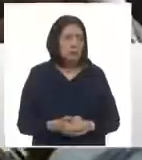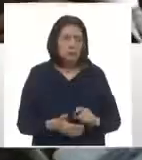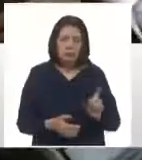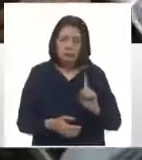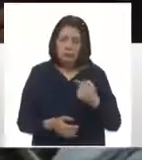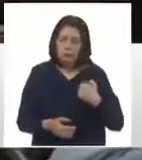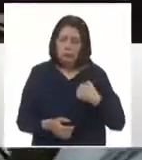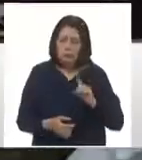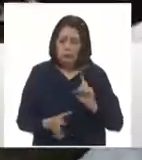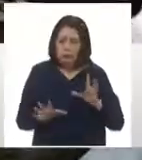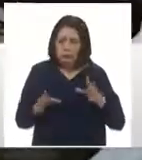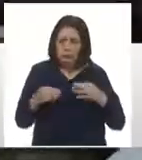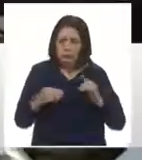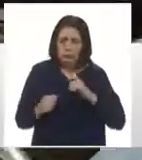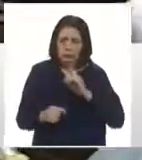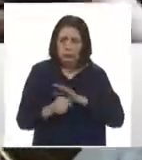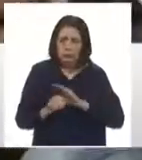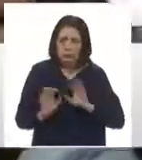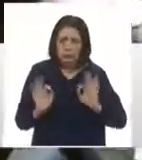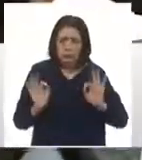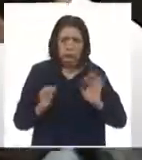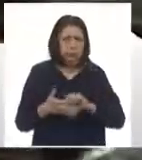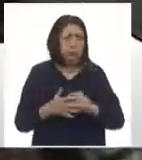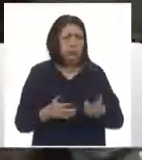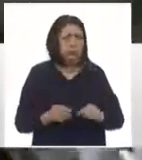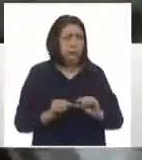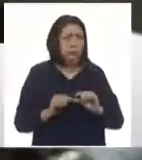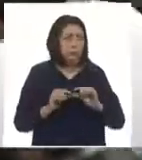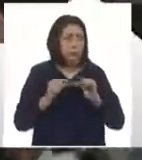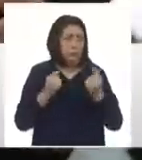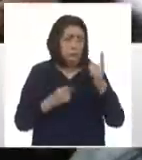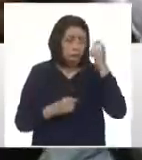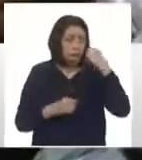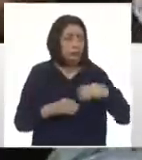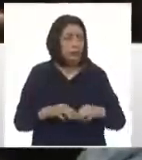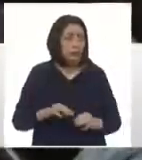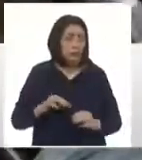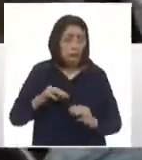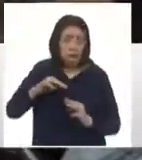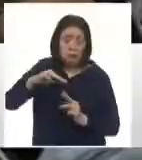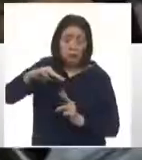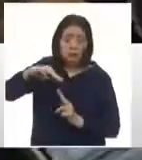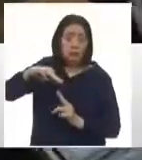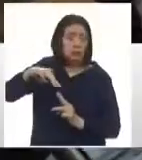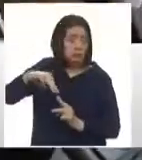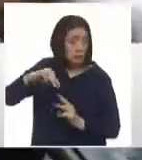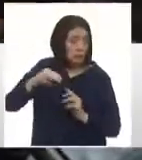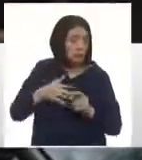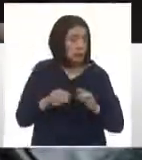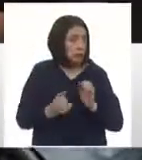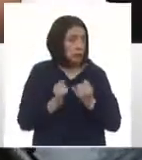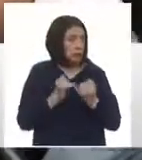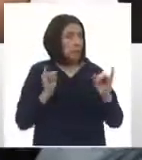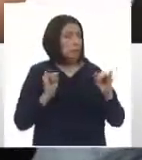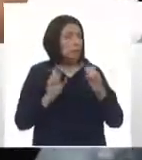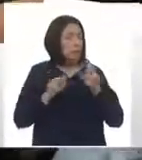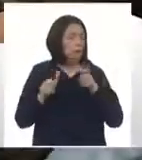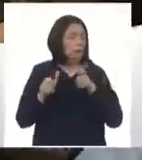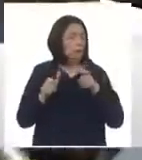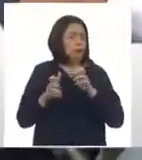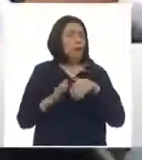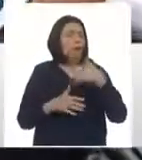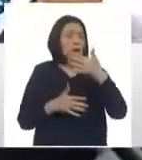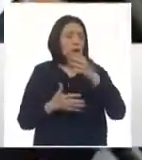No hemos asumido ningún compromiso. El Partido Morado se va a mantener independiente y vigilante en los próximos